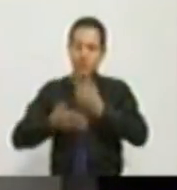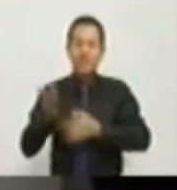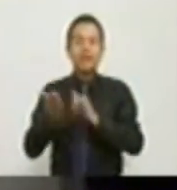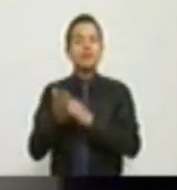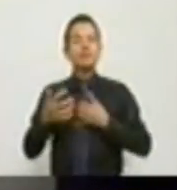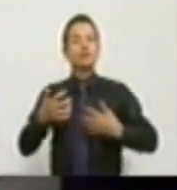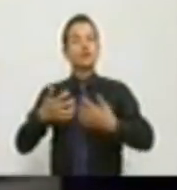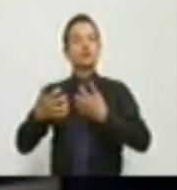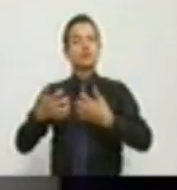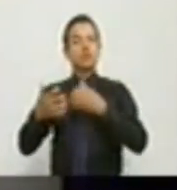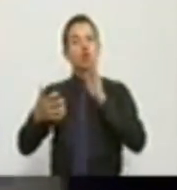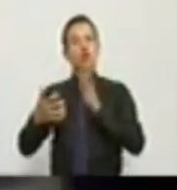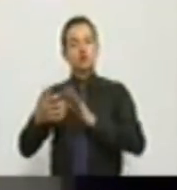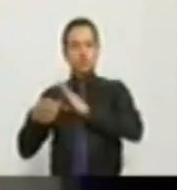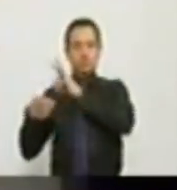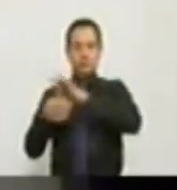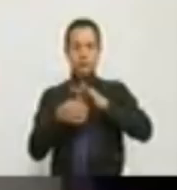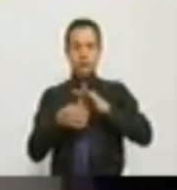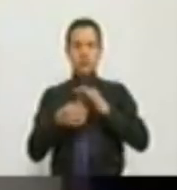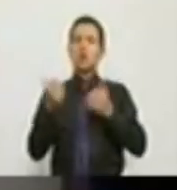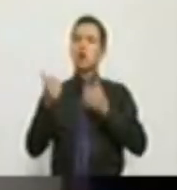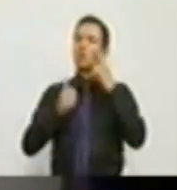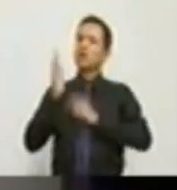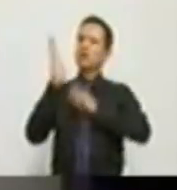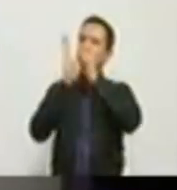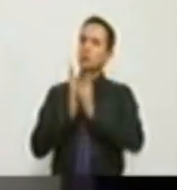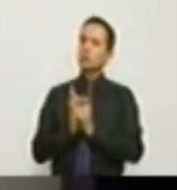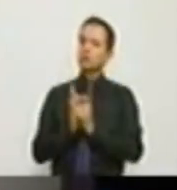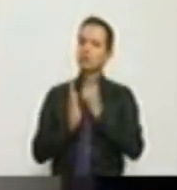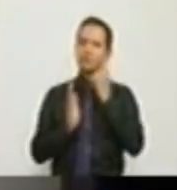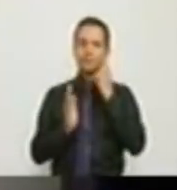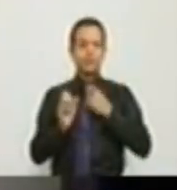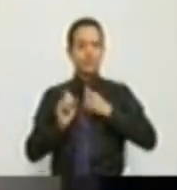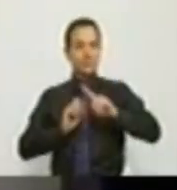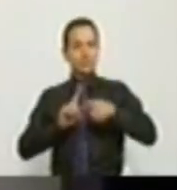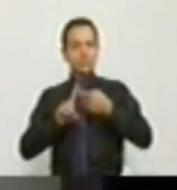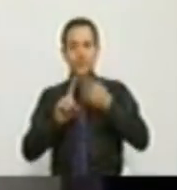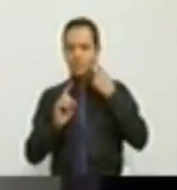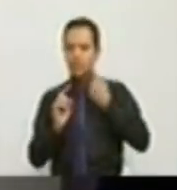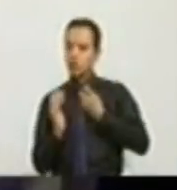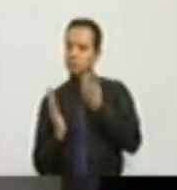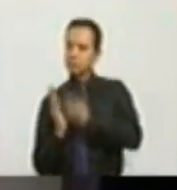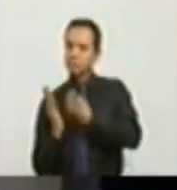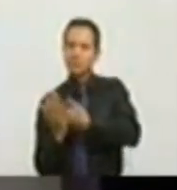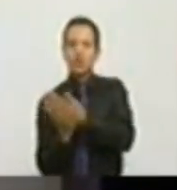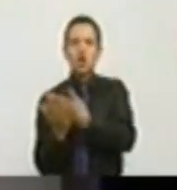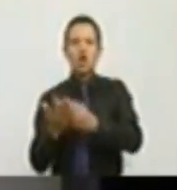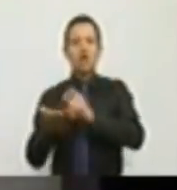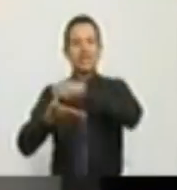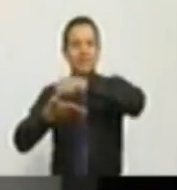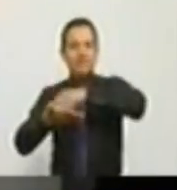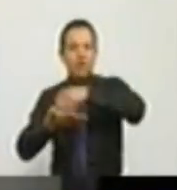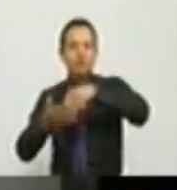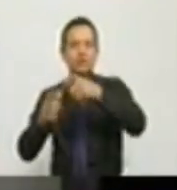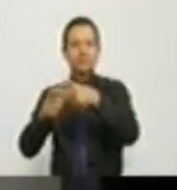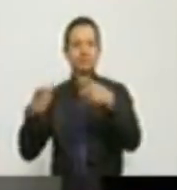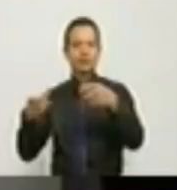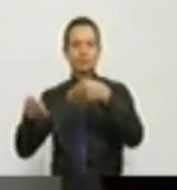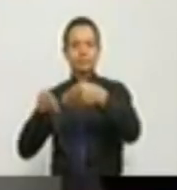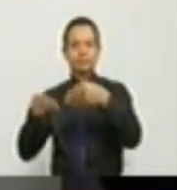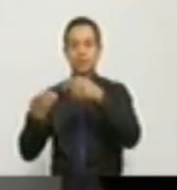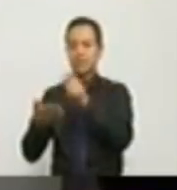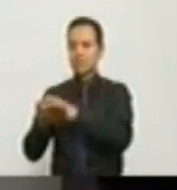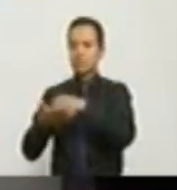electoral. Rápidamente, ¿en qué puntos? Custodiar el material electoral, que el material electoral no